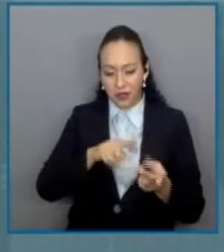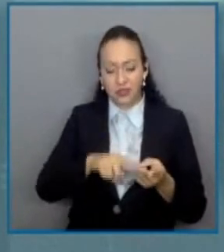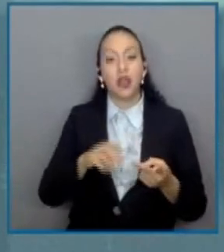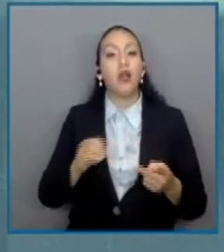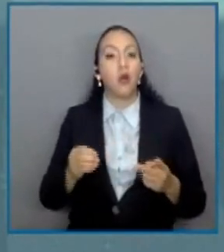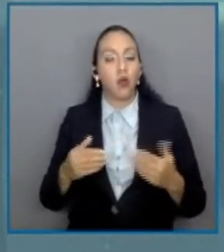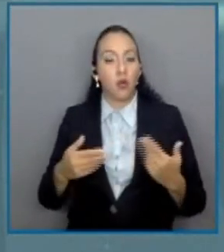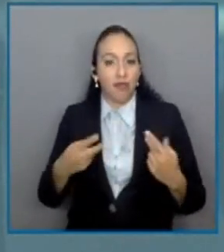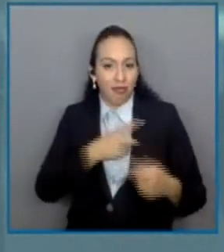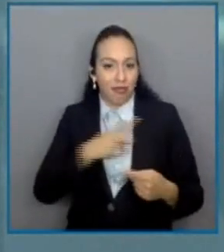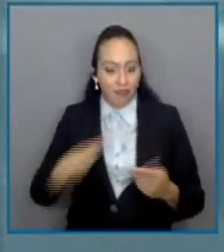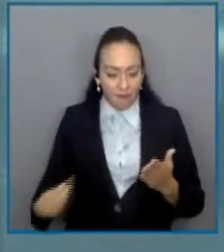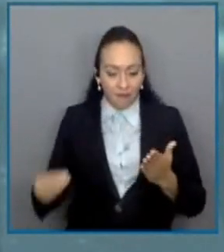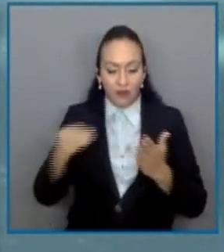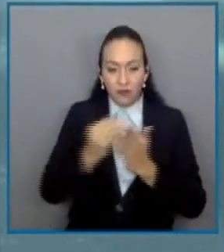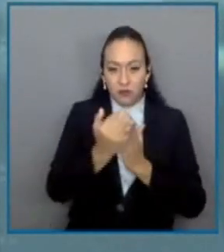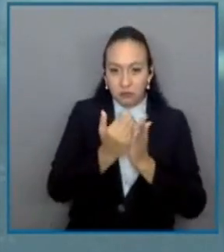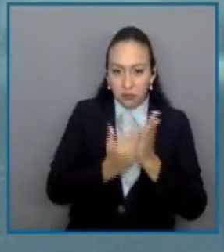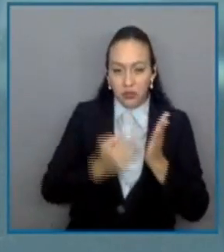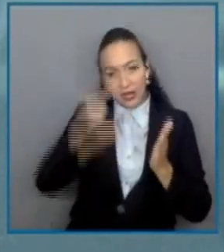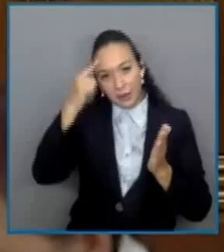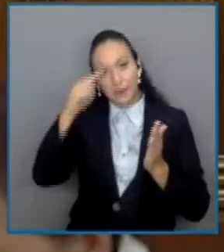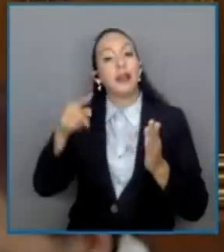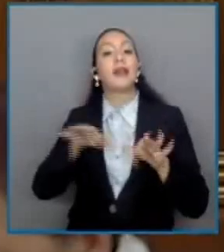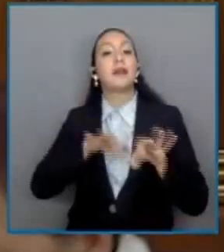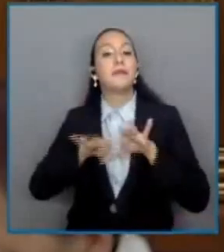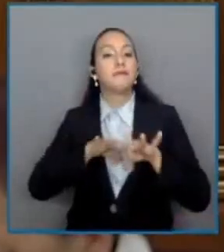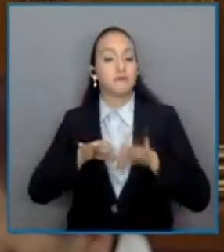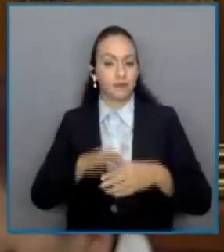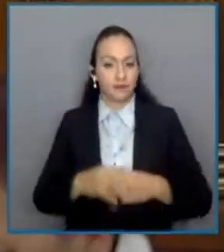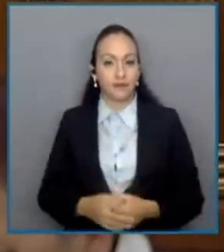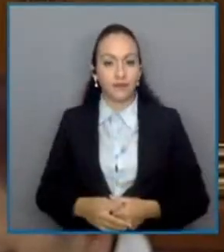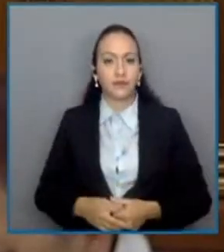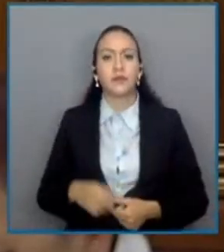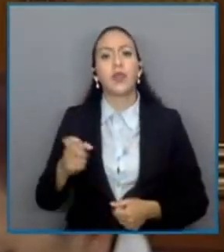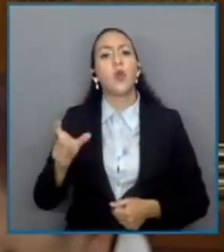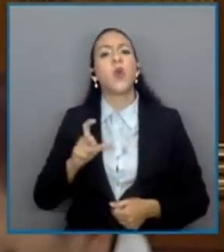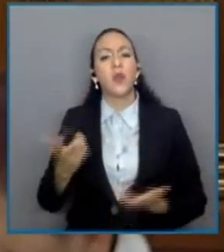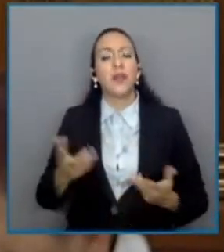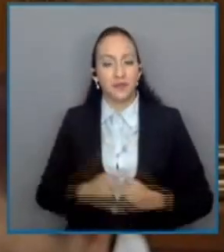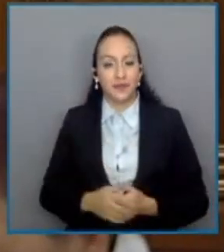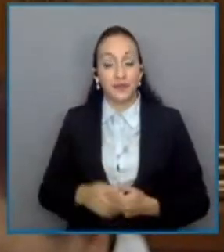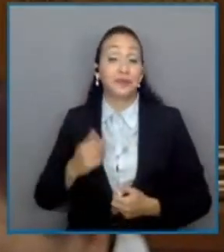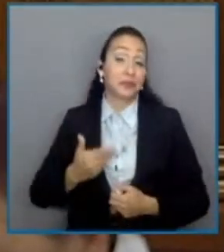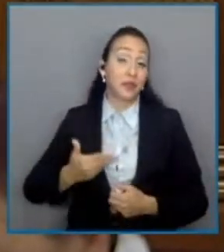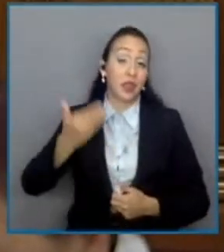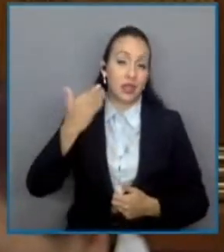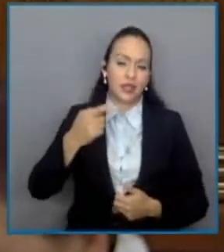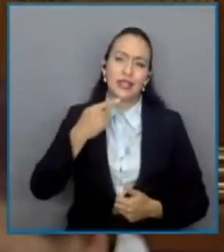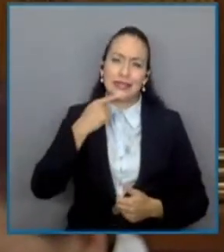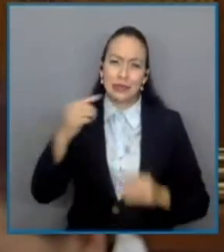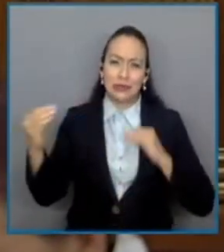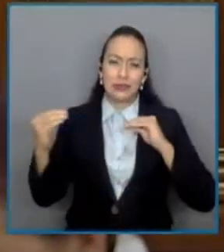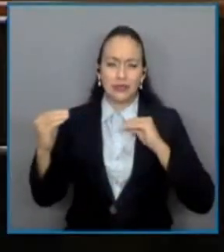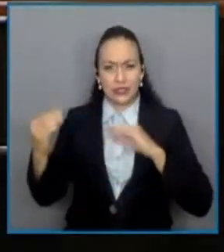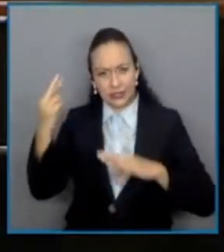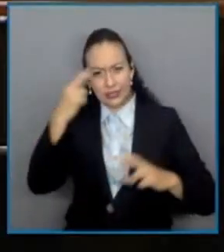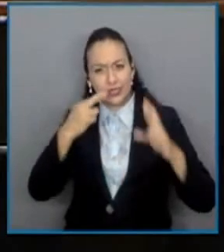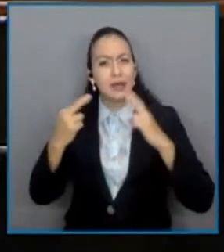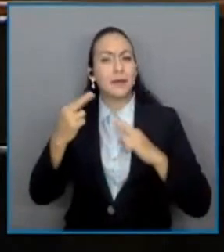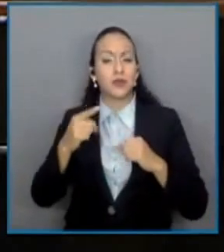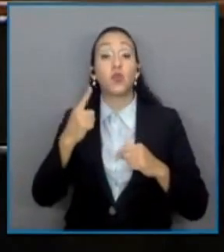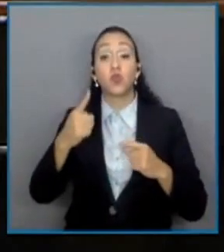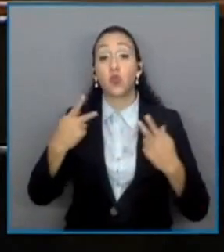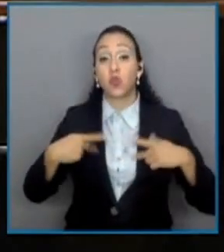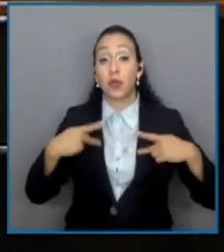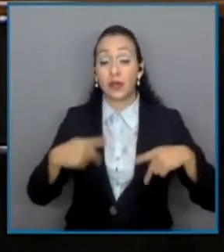las funciones que realiza. Este criterio lo estableció al resolver un amparo directo en revisión en el que un trabajador del